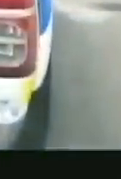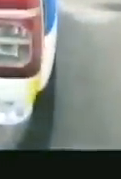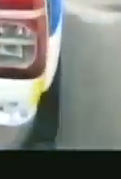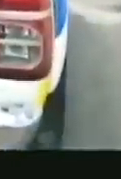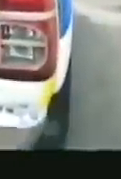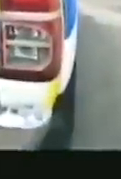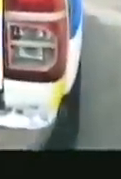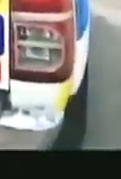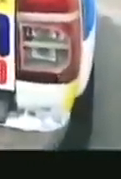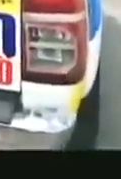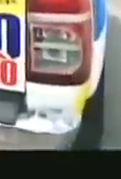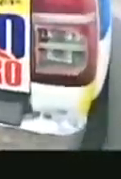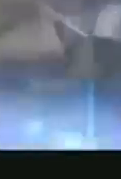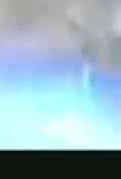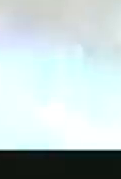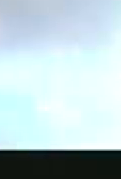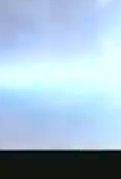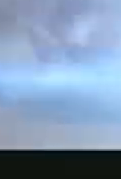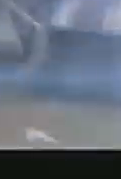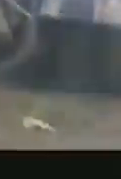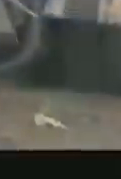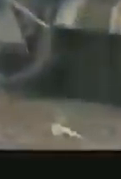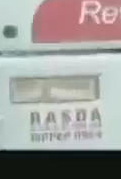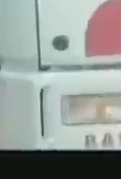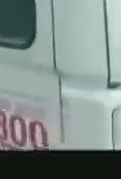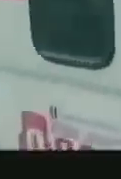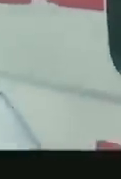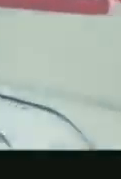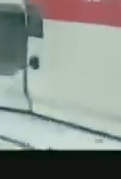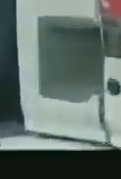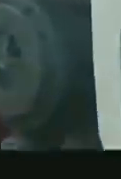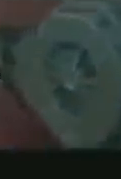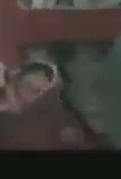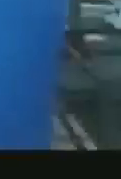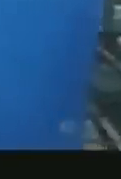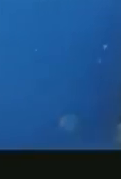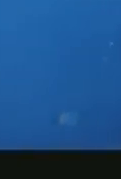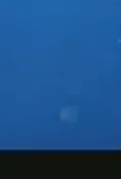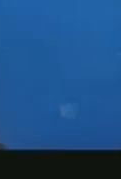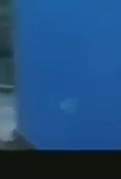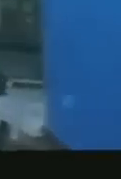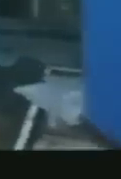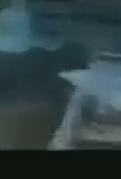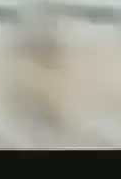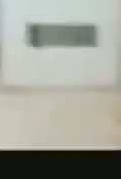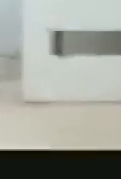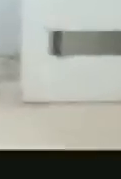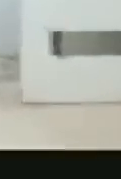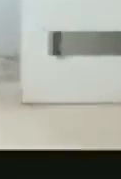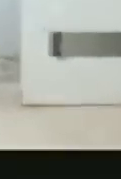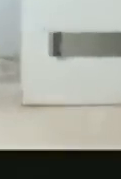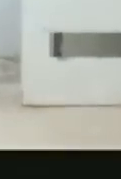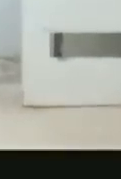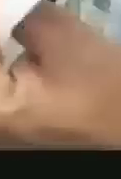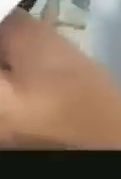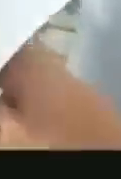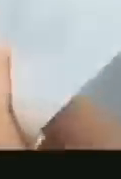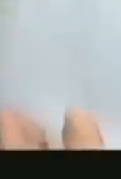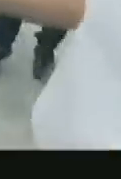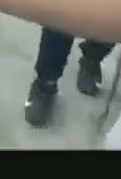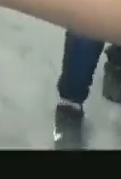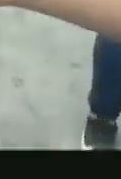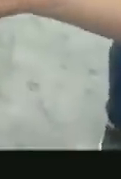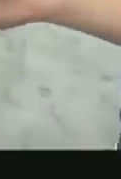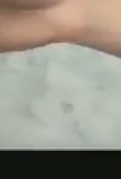yo recibí mi silla de ruedas. Ha llegado la hora de un buen gobierno, de un nuevo gobierno, de